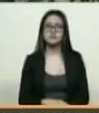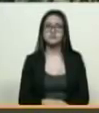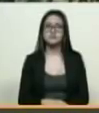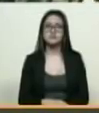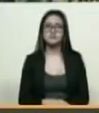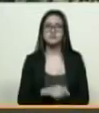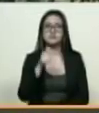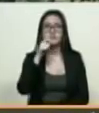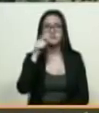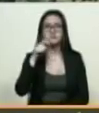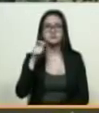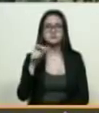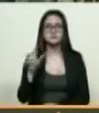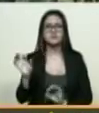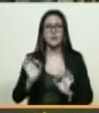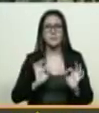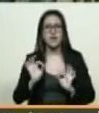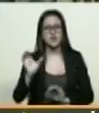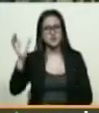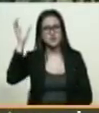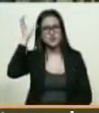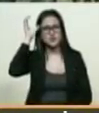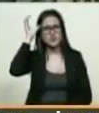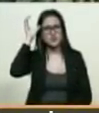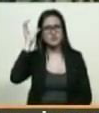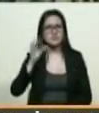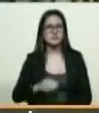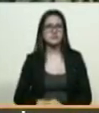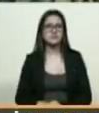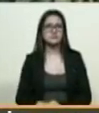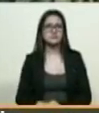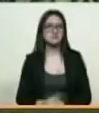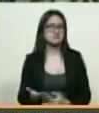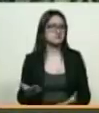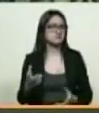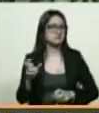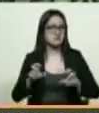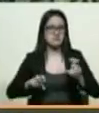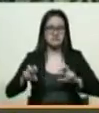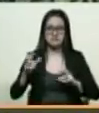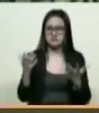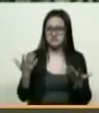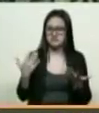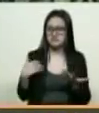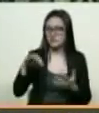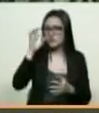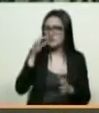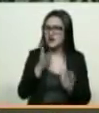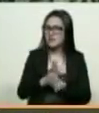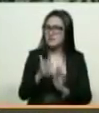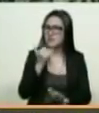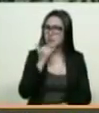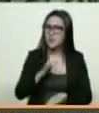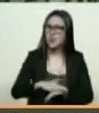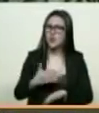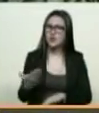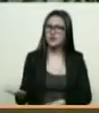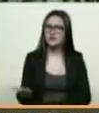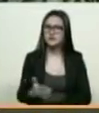preparados en la materia económica, no hay razones para